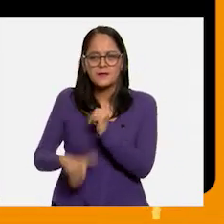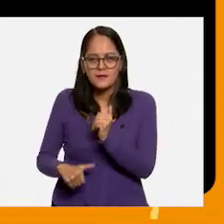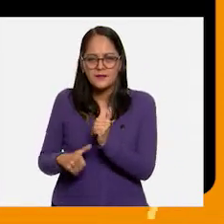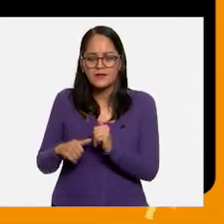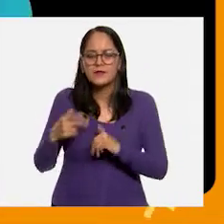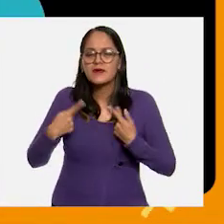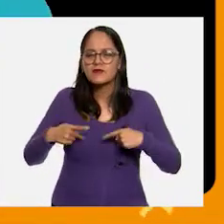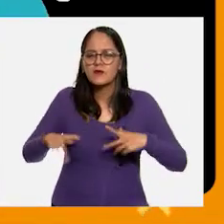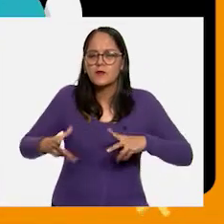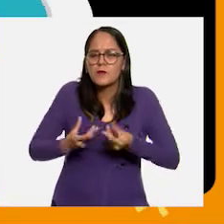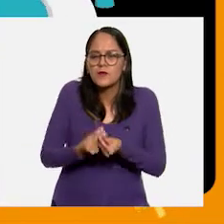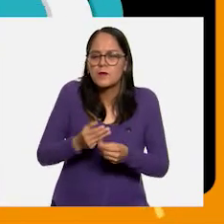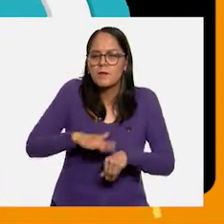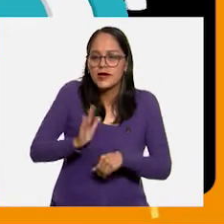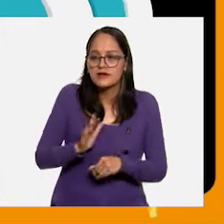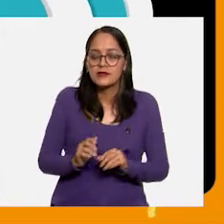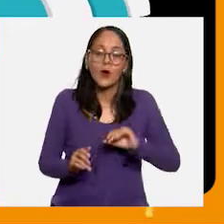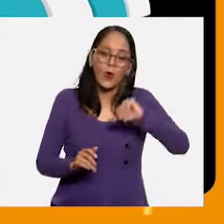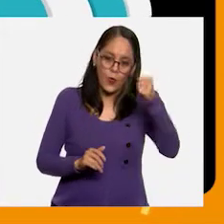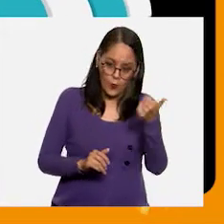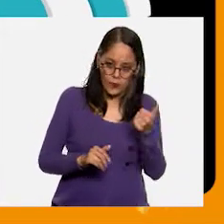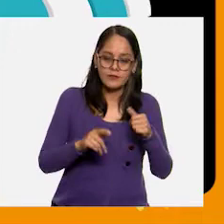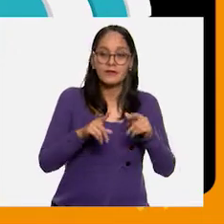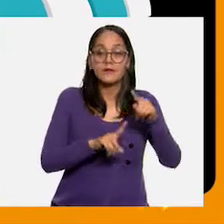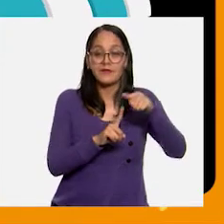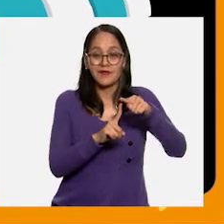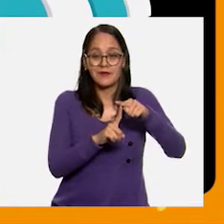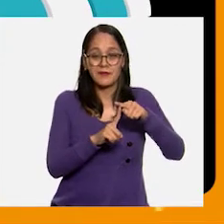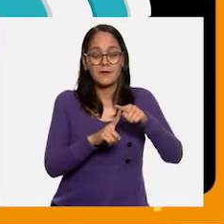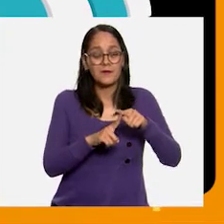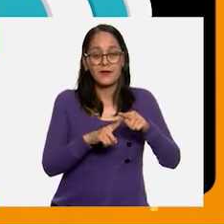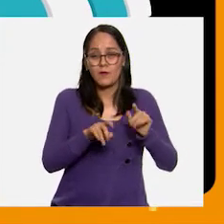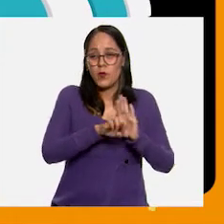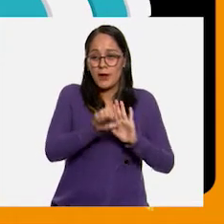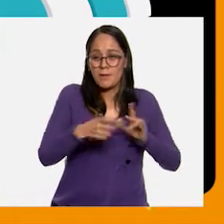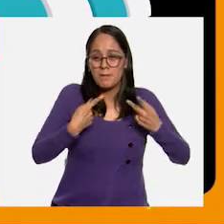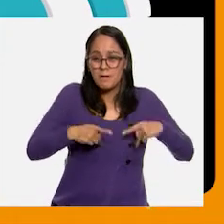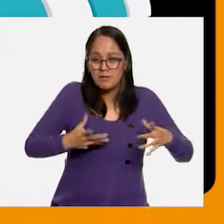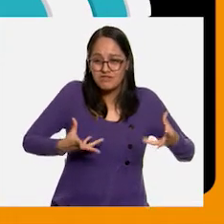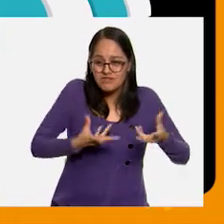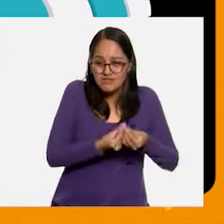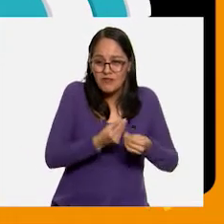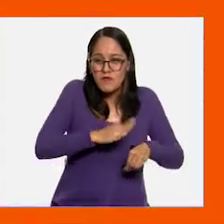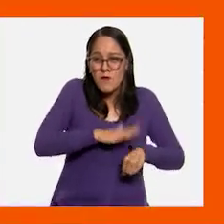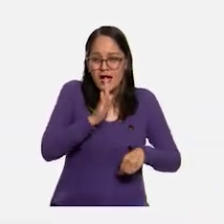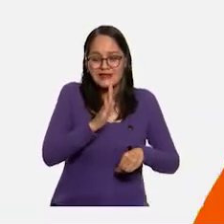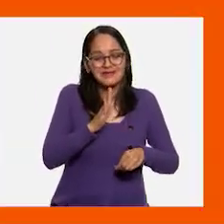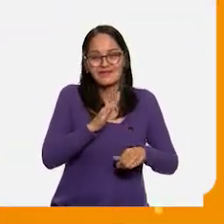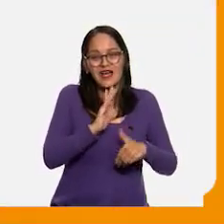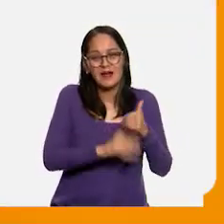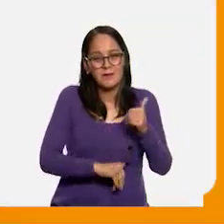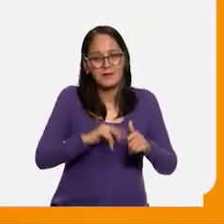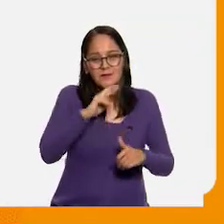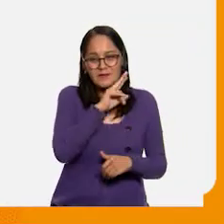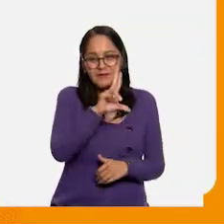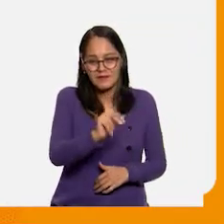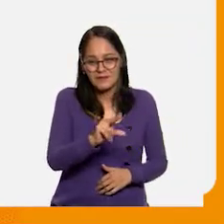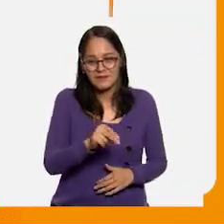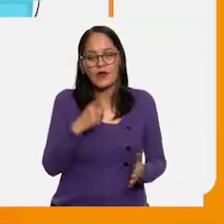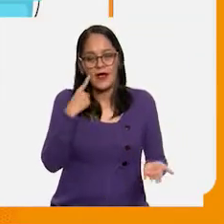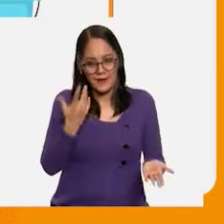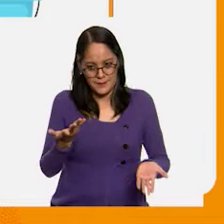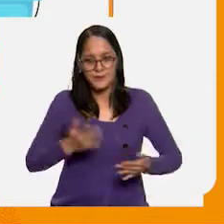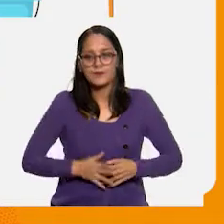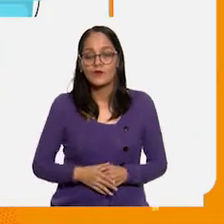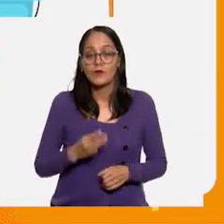ellas? ¿Cuáles son los ejemplos de tareas que no se terminan antes si más personas ayudan con ellas? ¡Muy bien!